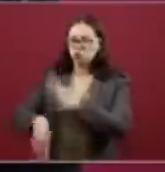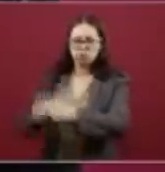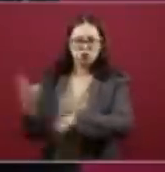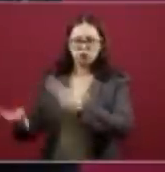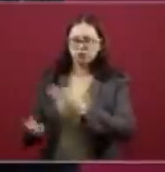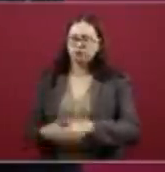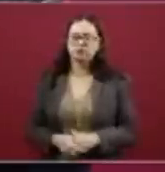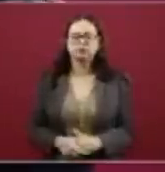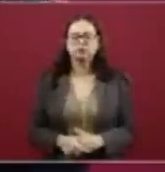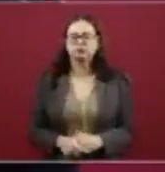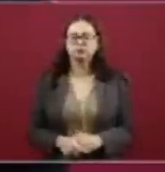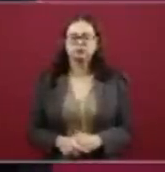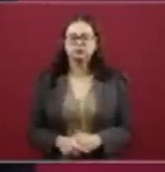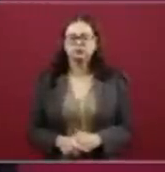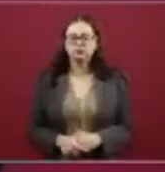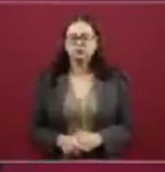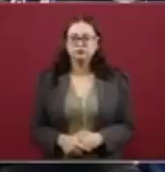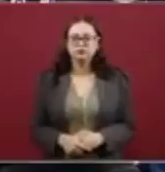Y